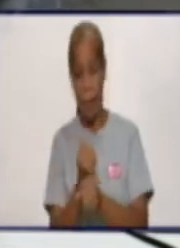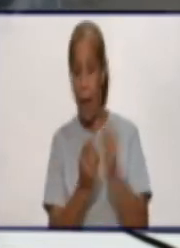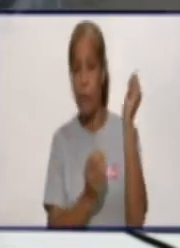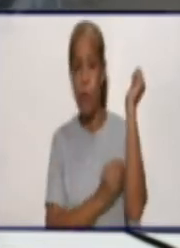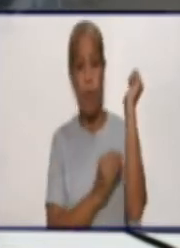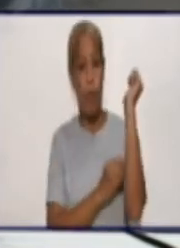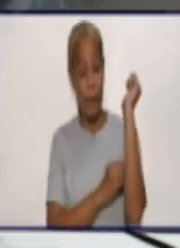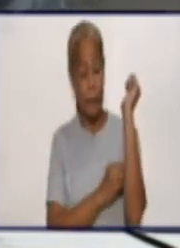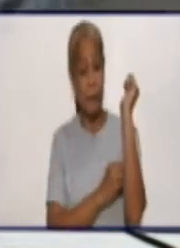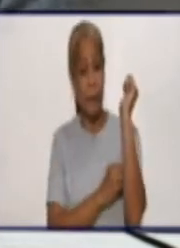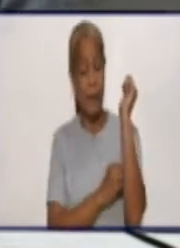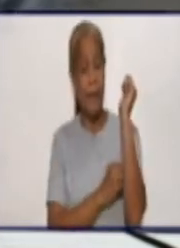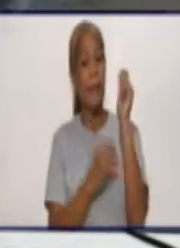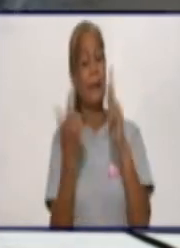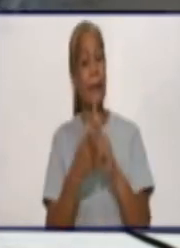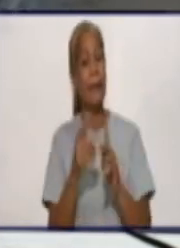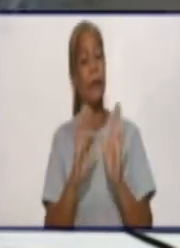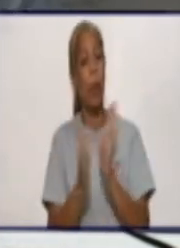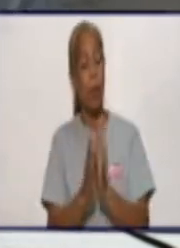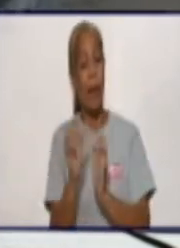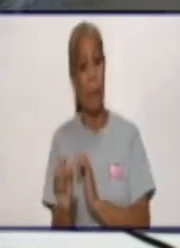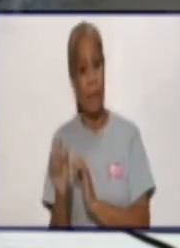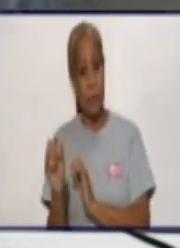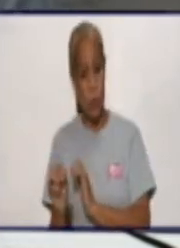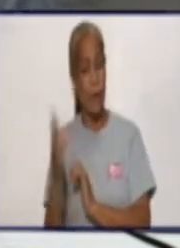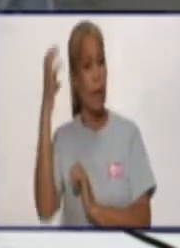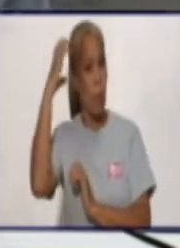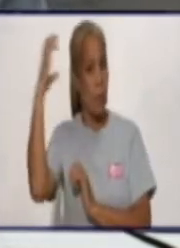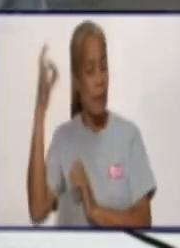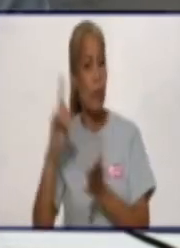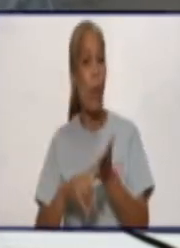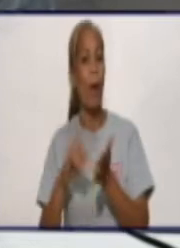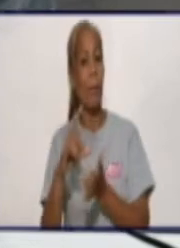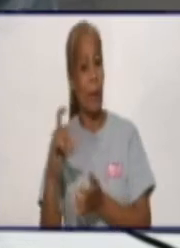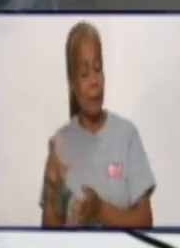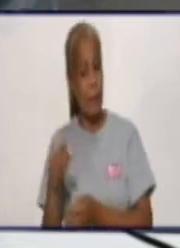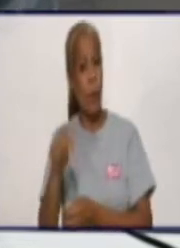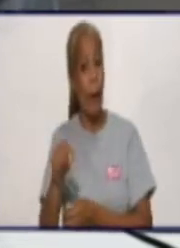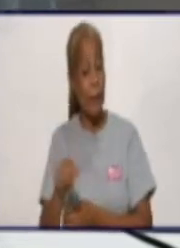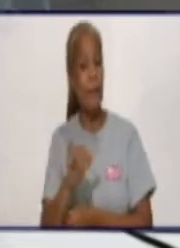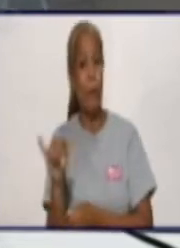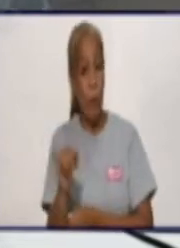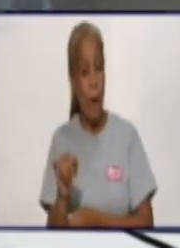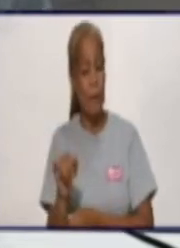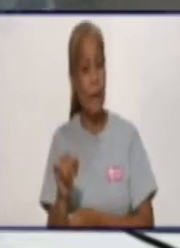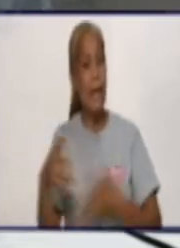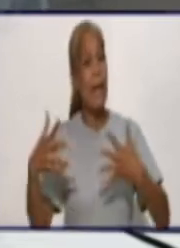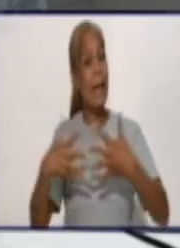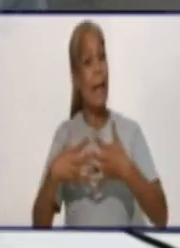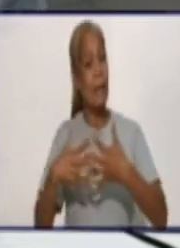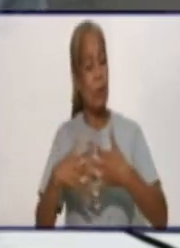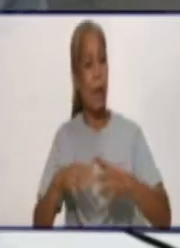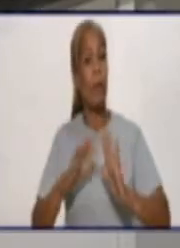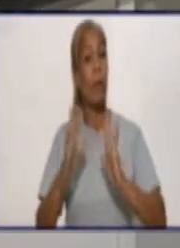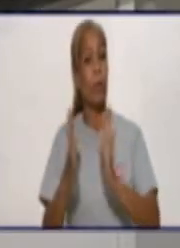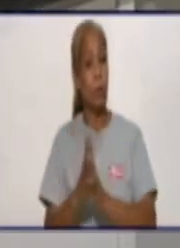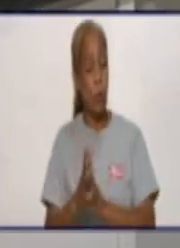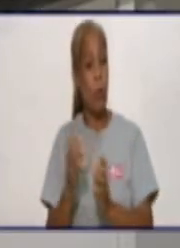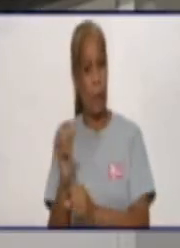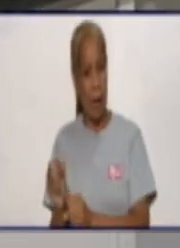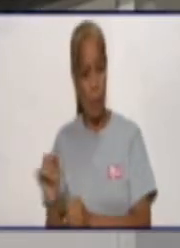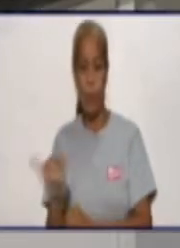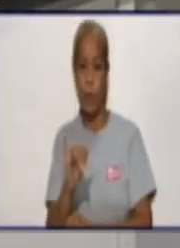los gobiernos y de toda nuestra estructura de los municipios tuvo también que ver con la inmunización entonces yo creo que es importante que esas cosas las disfrutemos